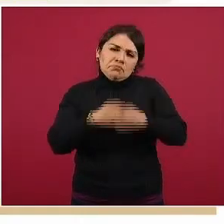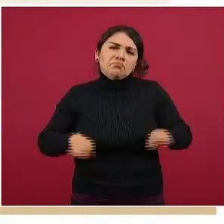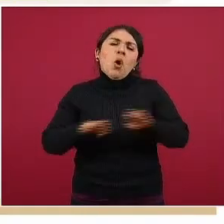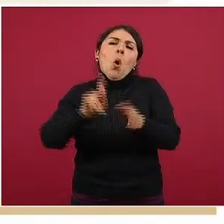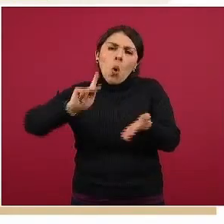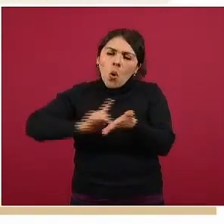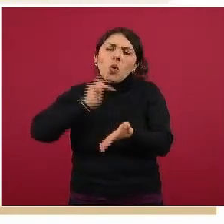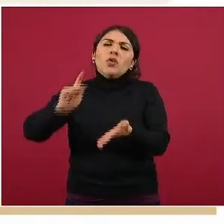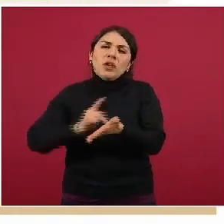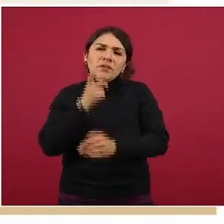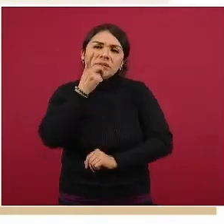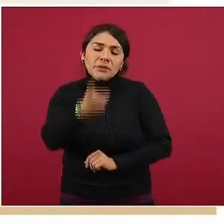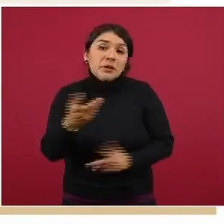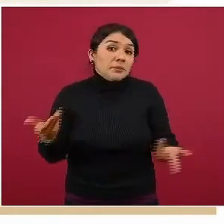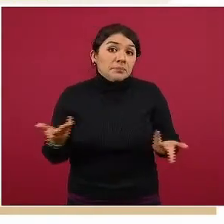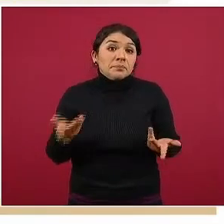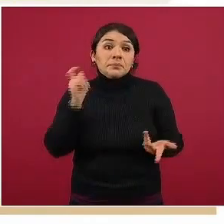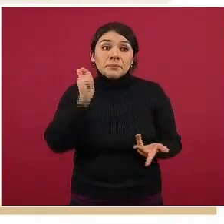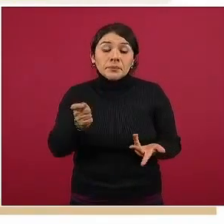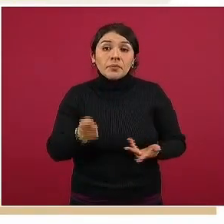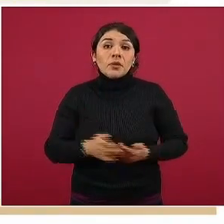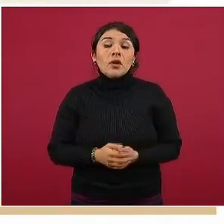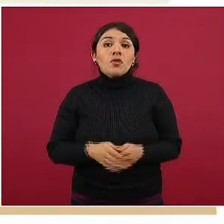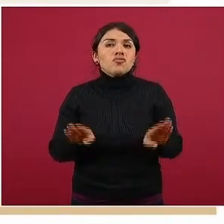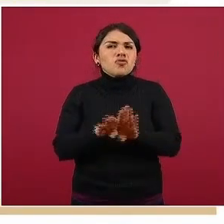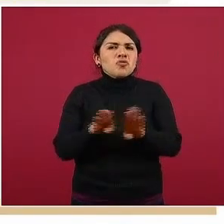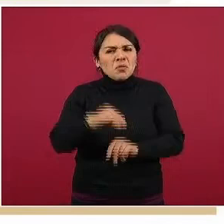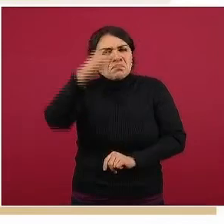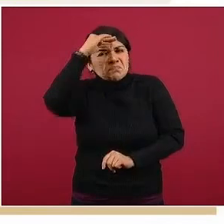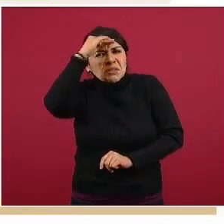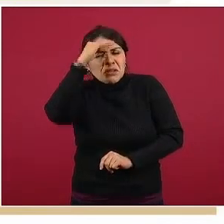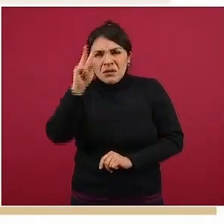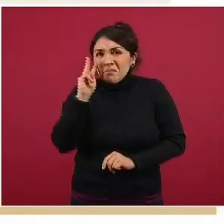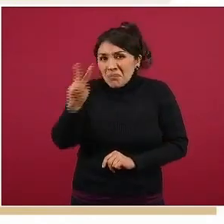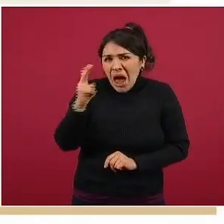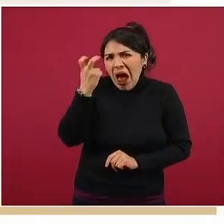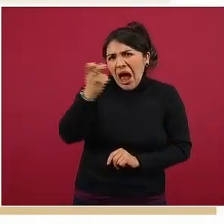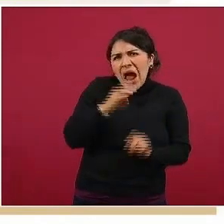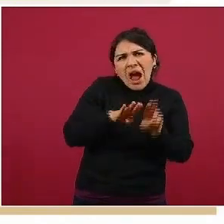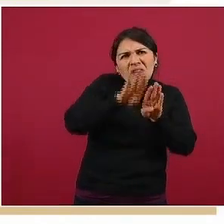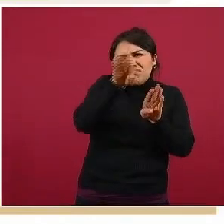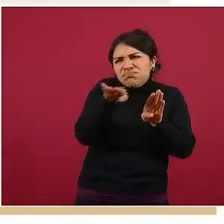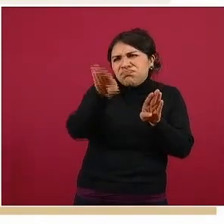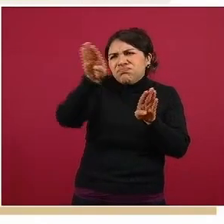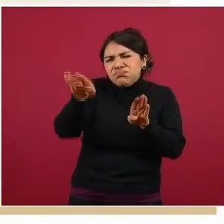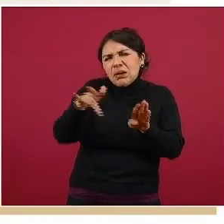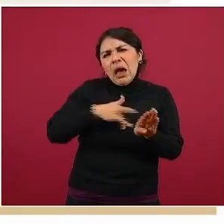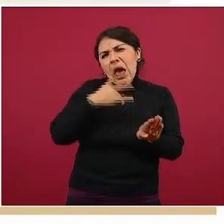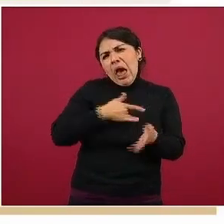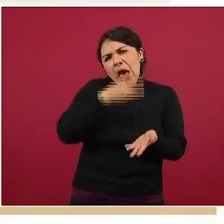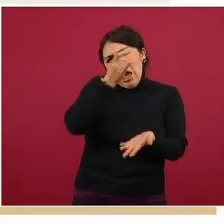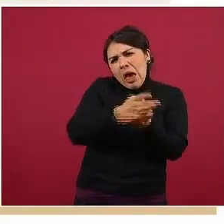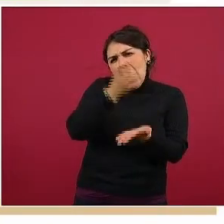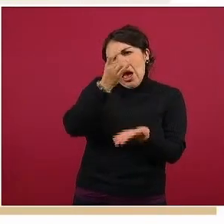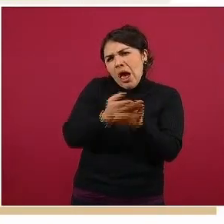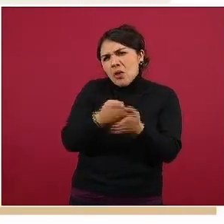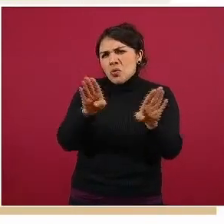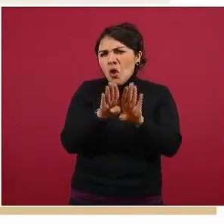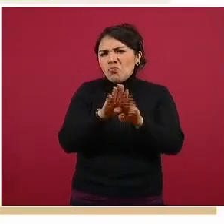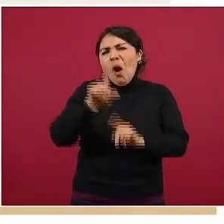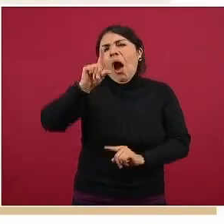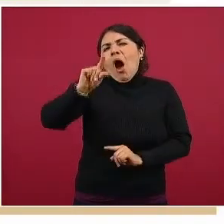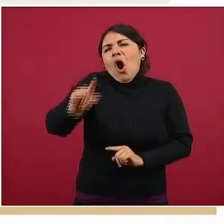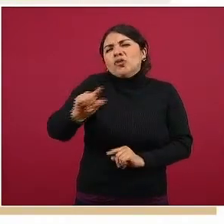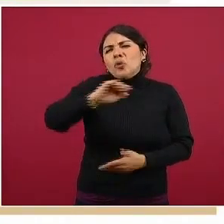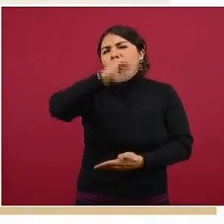repetirlo. El hecho de ver esa gráfica e identificar que una proporción menor